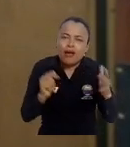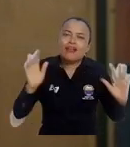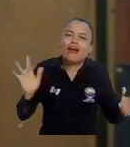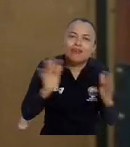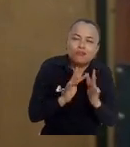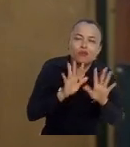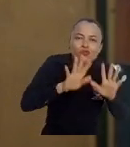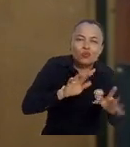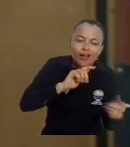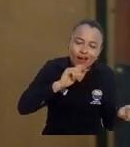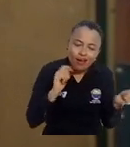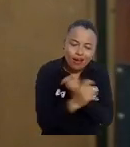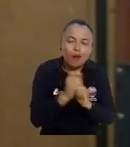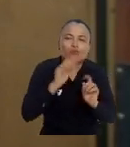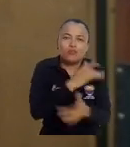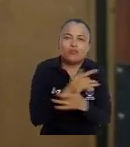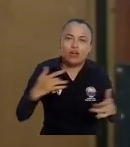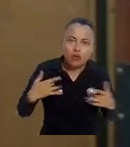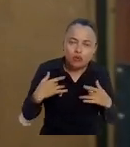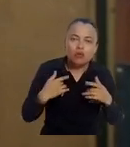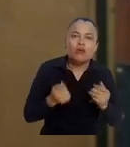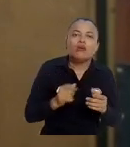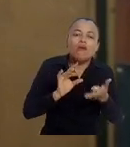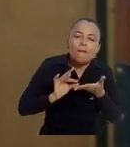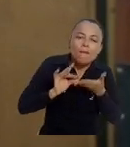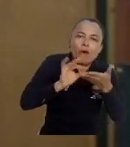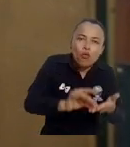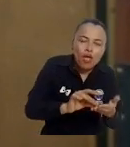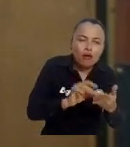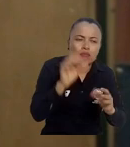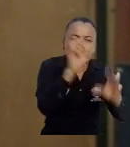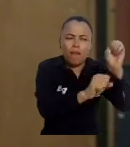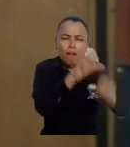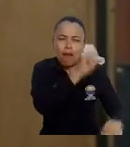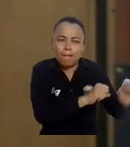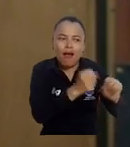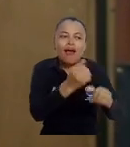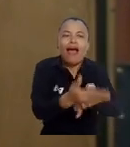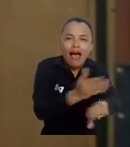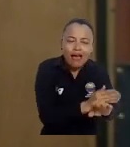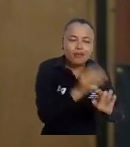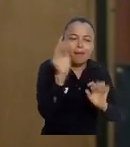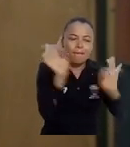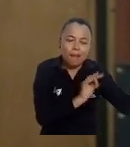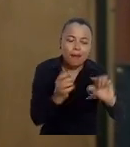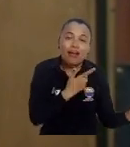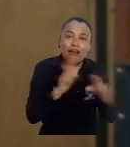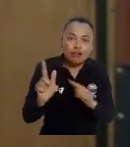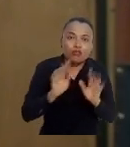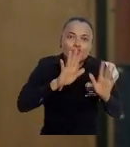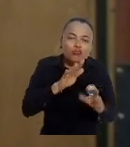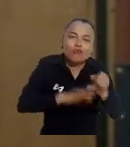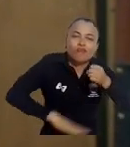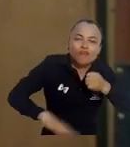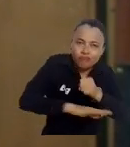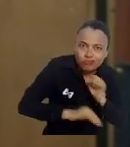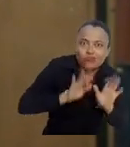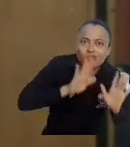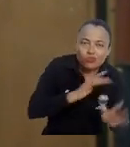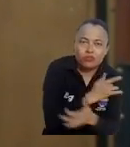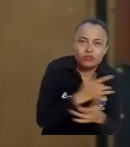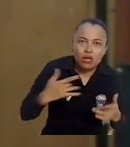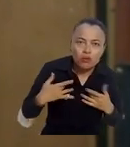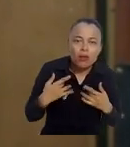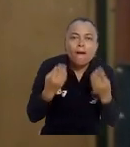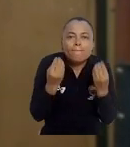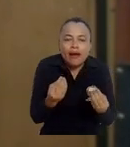aspectos relacionados con la reforma, como lo es el modelo preventivo y predictivo, los equipos básicos en salud, para que desde la academia podamos